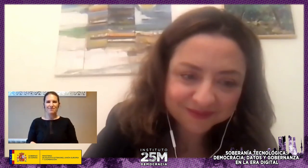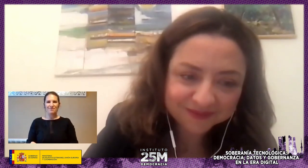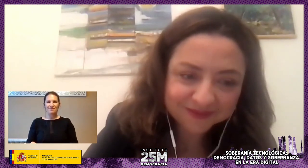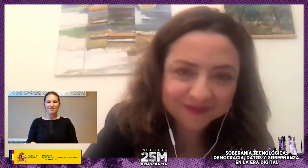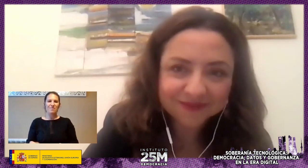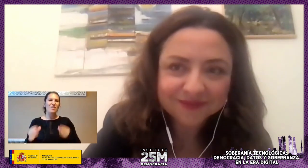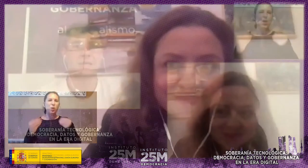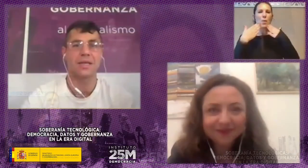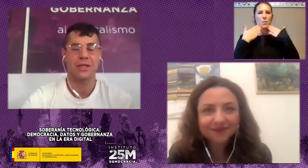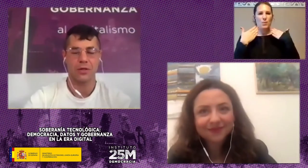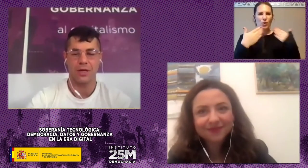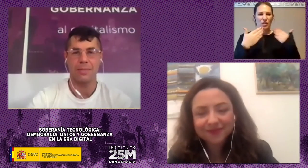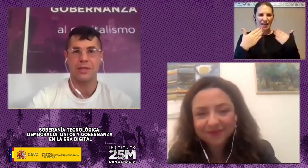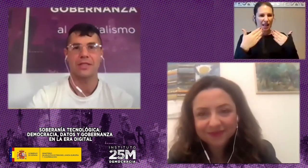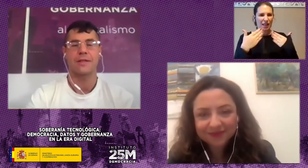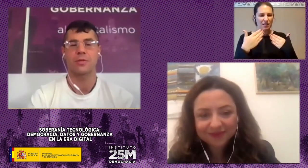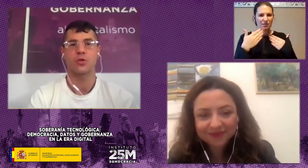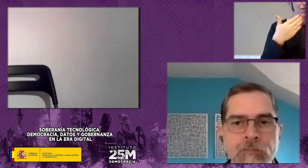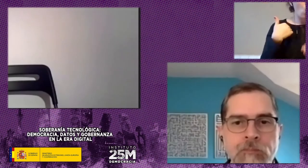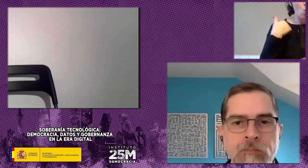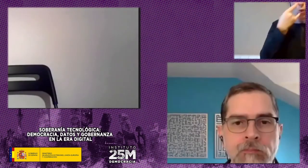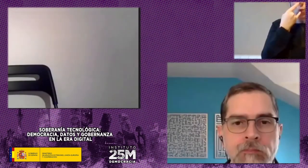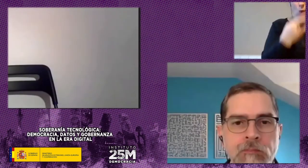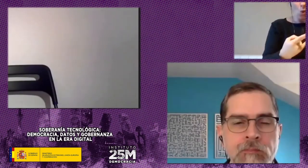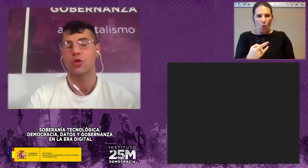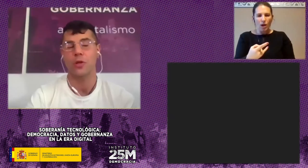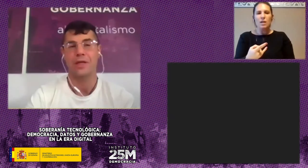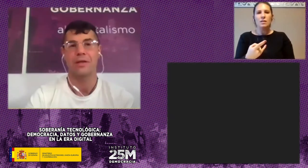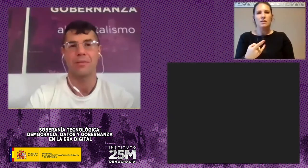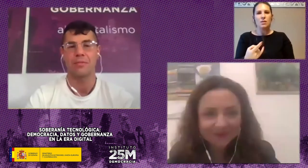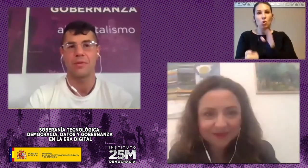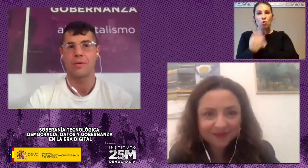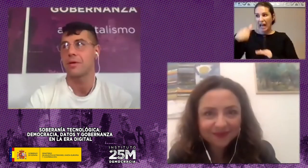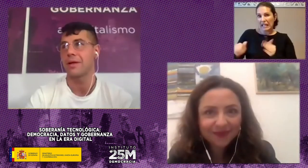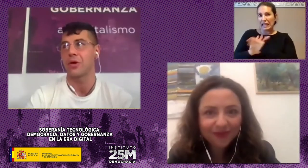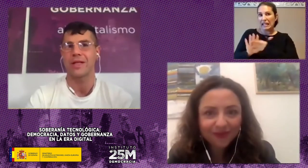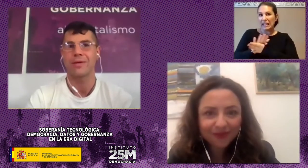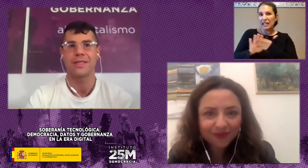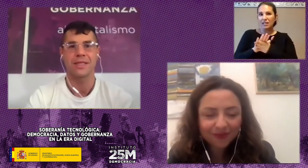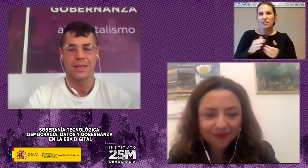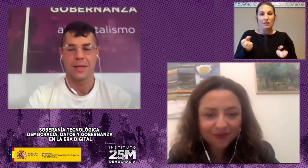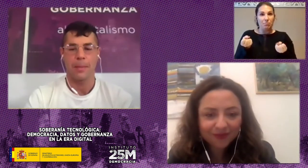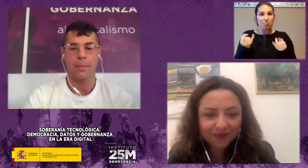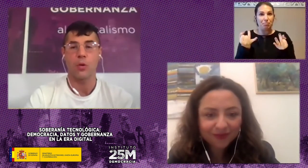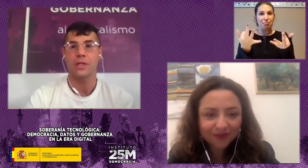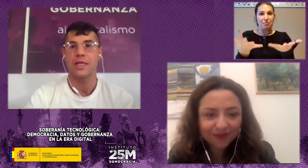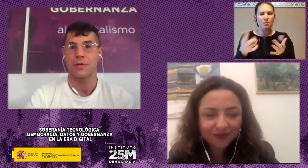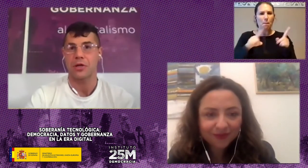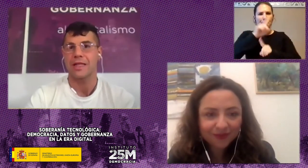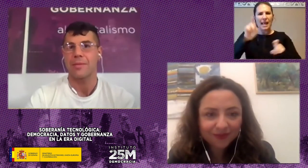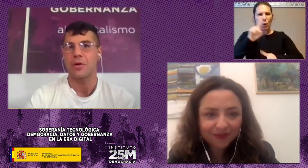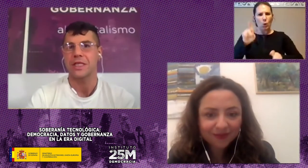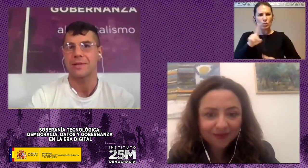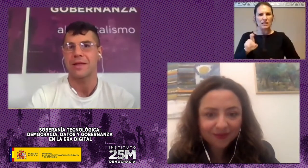Muchísimas Gracias Ha sido Apasionante De hecho Me Surgen Han Surgido Aquí Incontables Preguntas